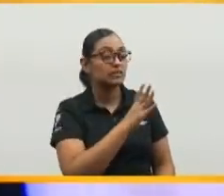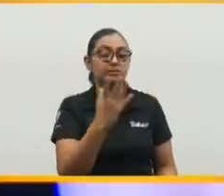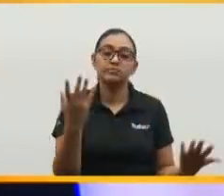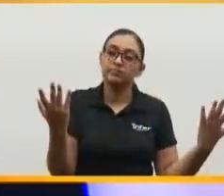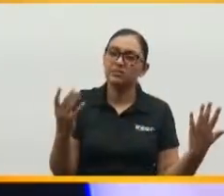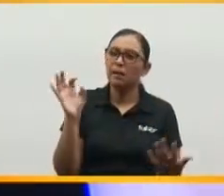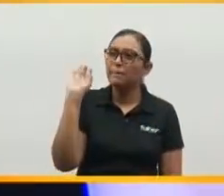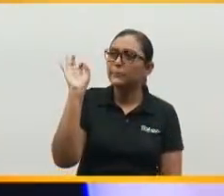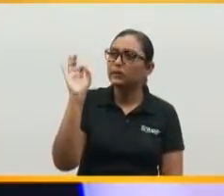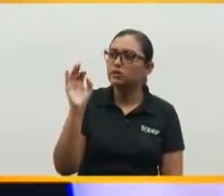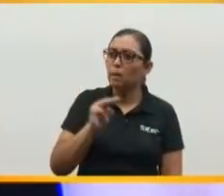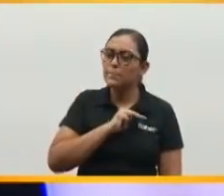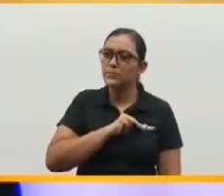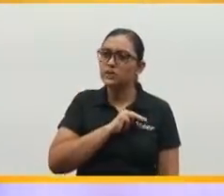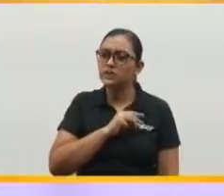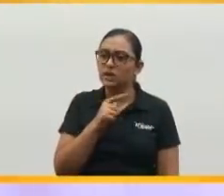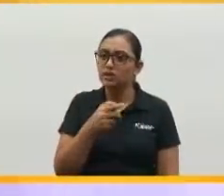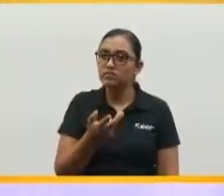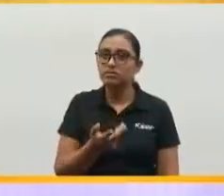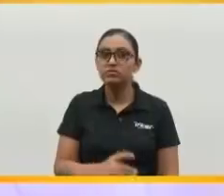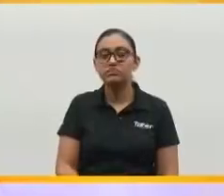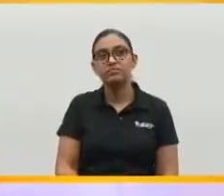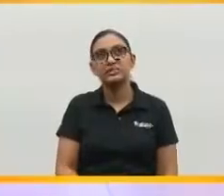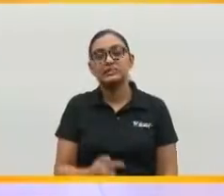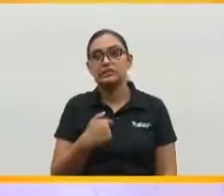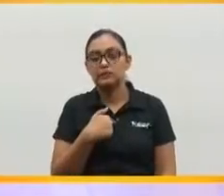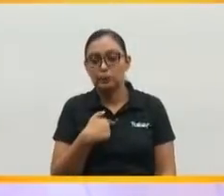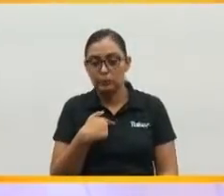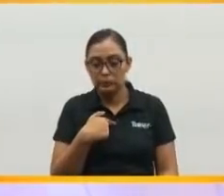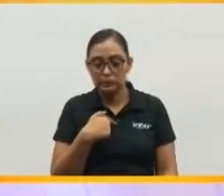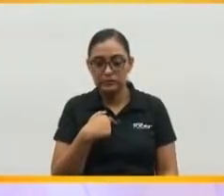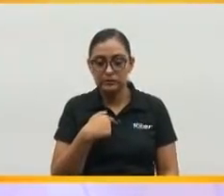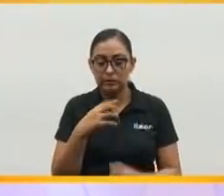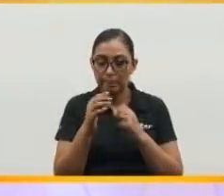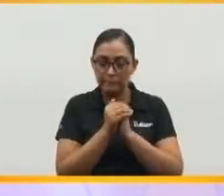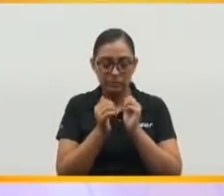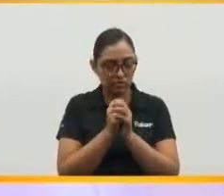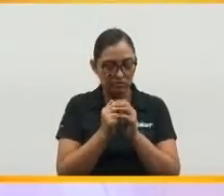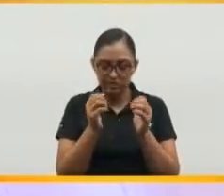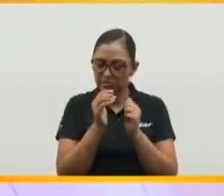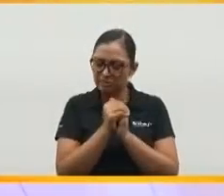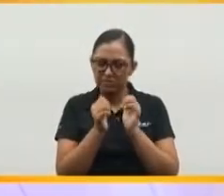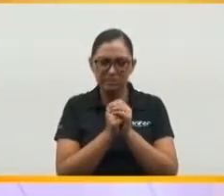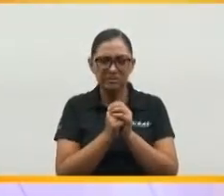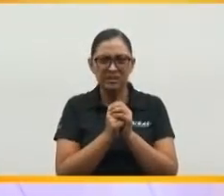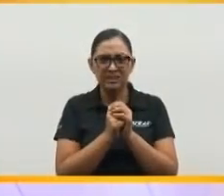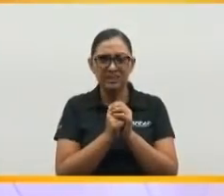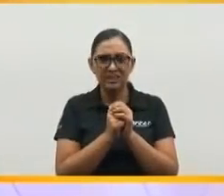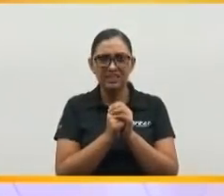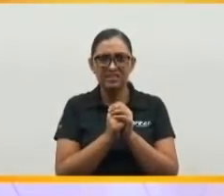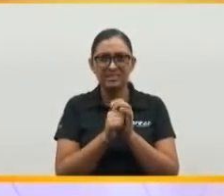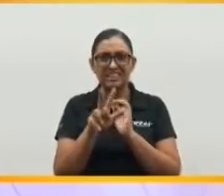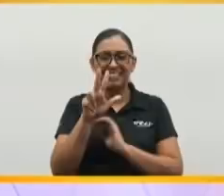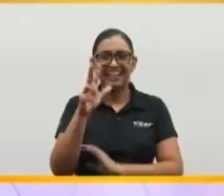pastor, le hablan del Ministerio de Trabajo. Mire, hermano, llegó un momento en estas últimas 72 horas,